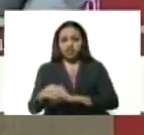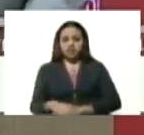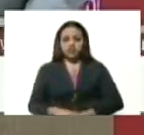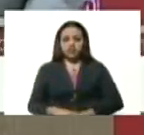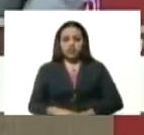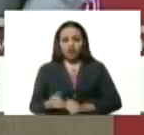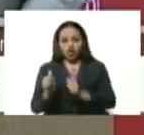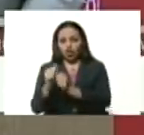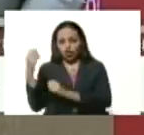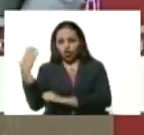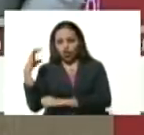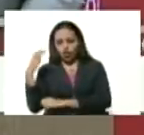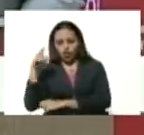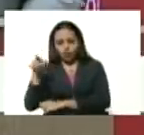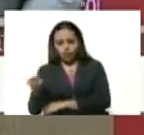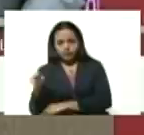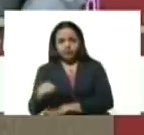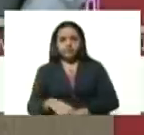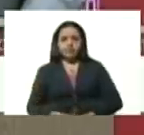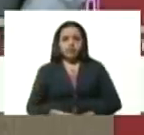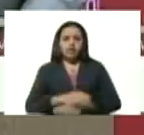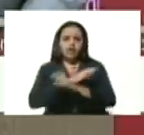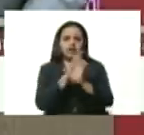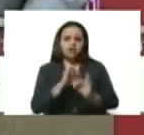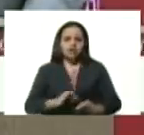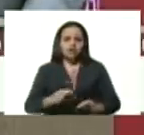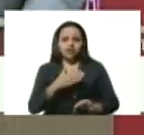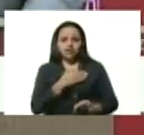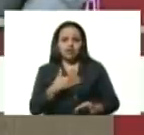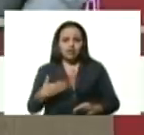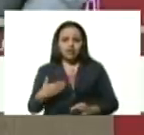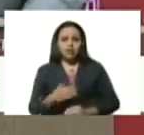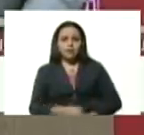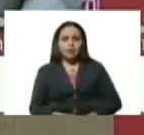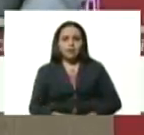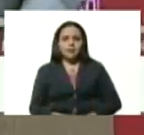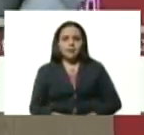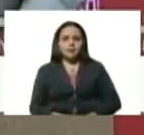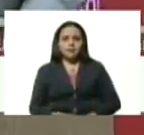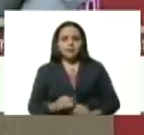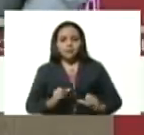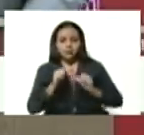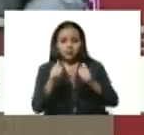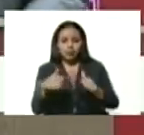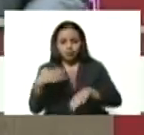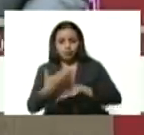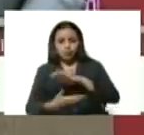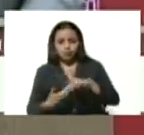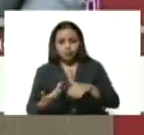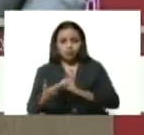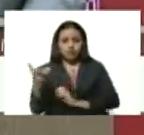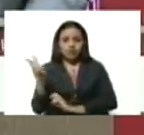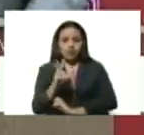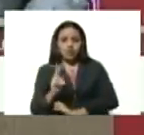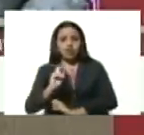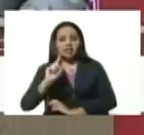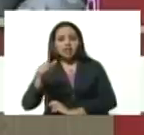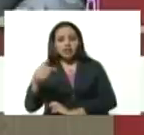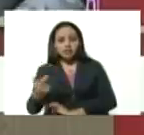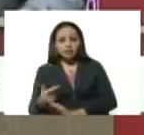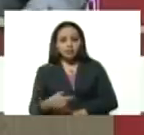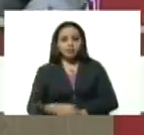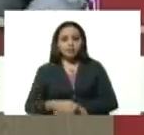Colombia, y que era un argumento para sembrar una cabeza de playa en el territorio occidental de Venezuela y desde allí